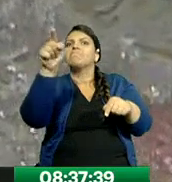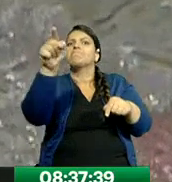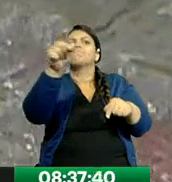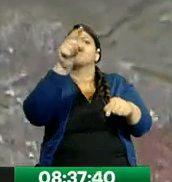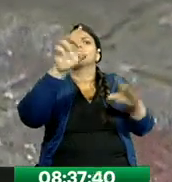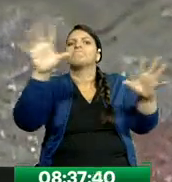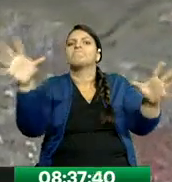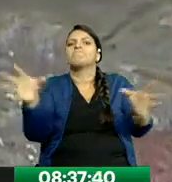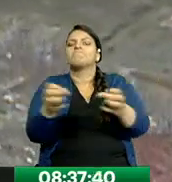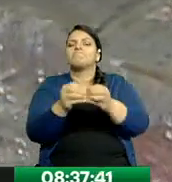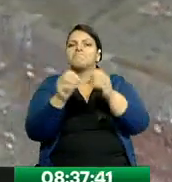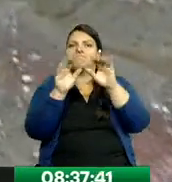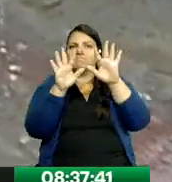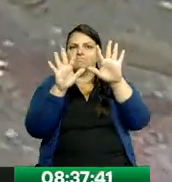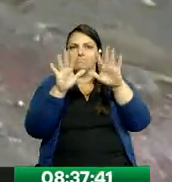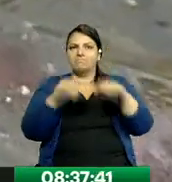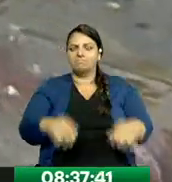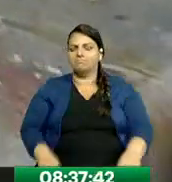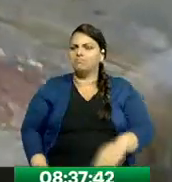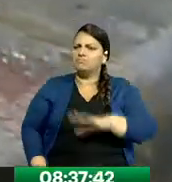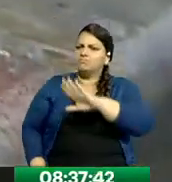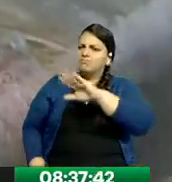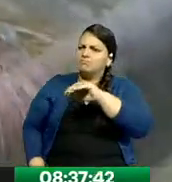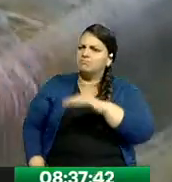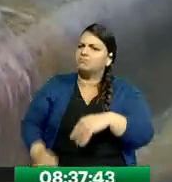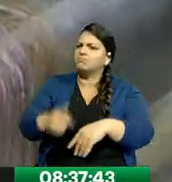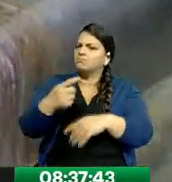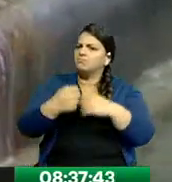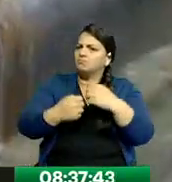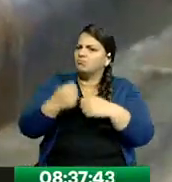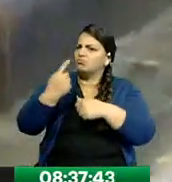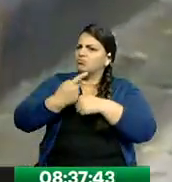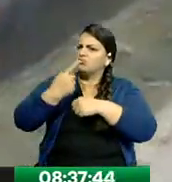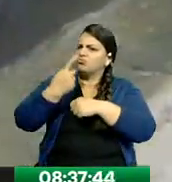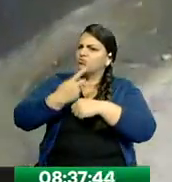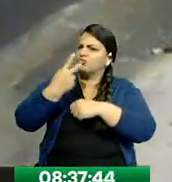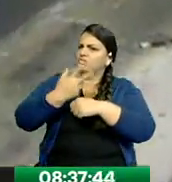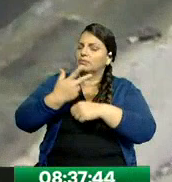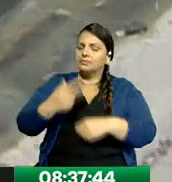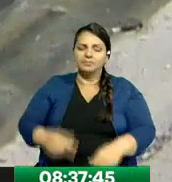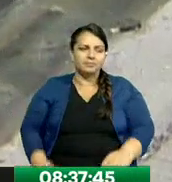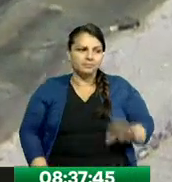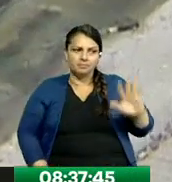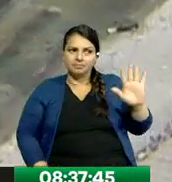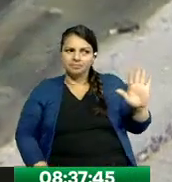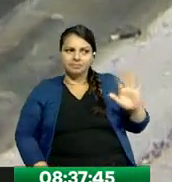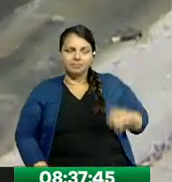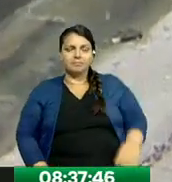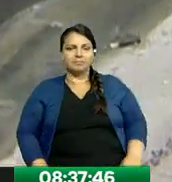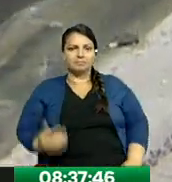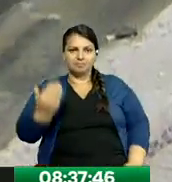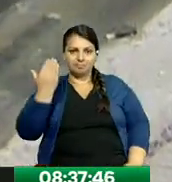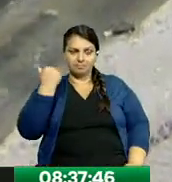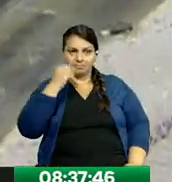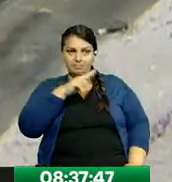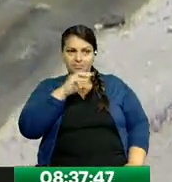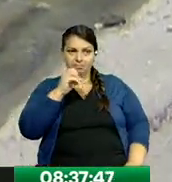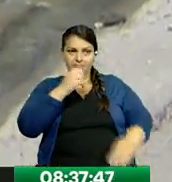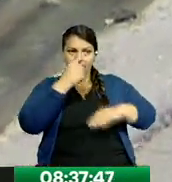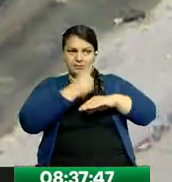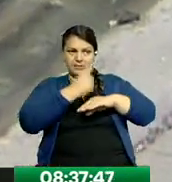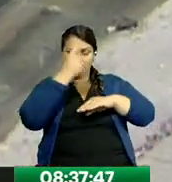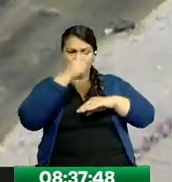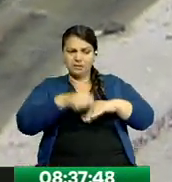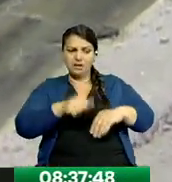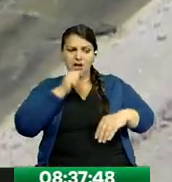este problema? Hace como 20 días. Y desde ahí estamos que llamamos y nos dicen que no tienen tiempo, que sí, que después de